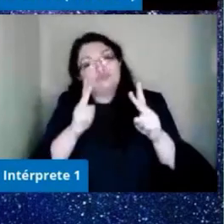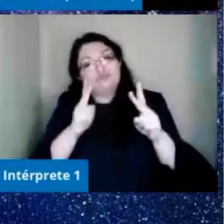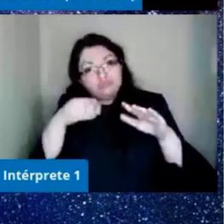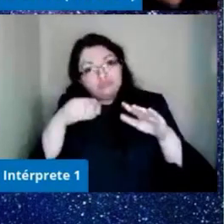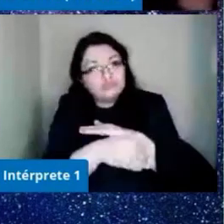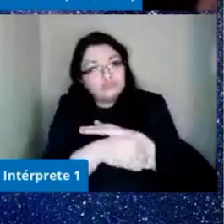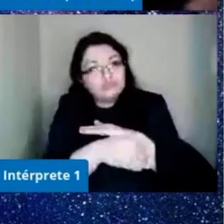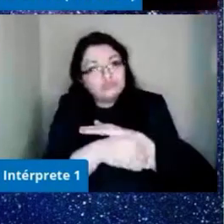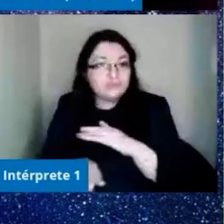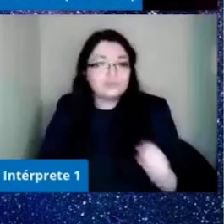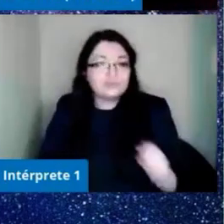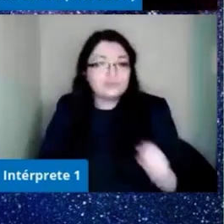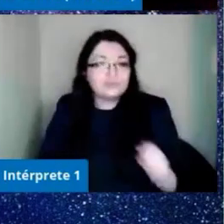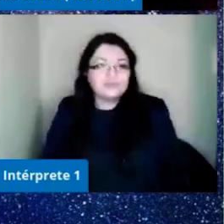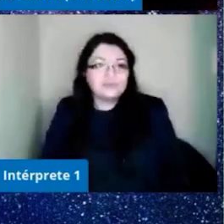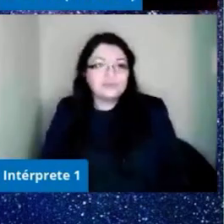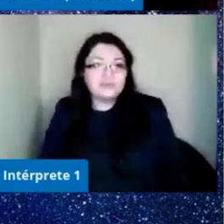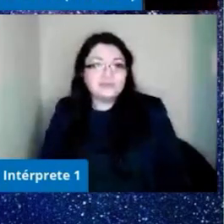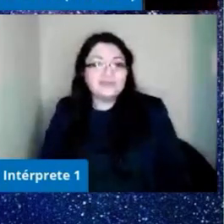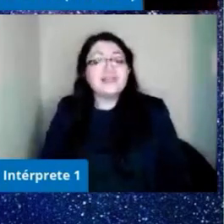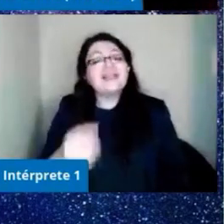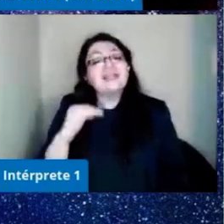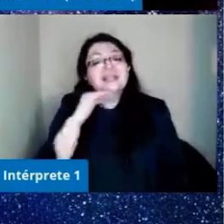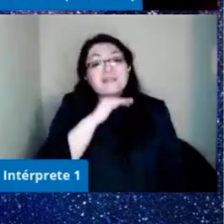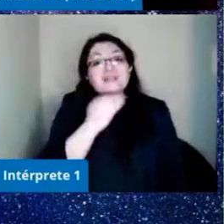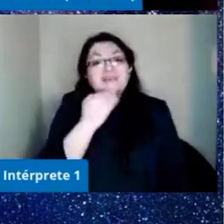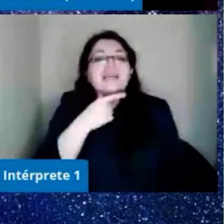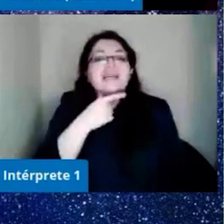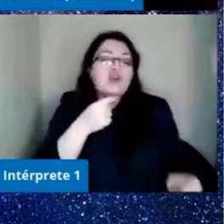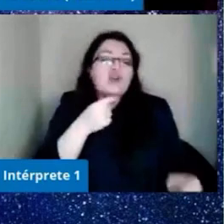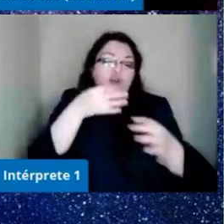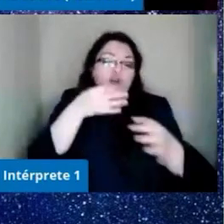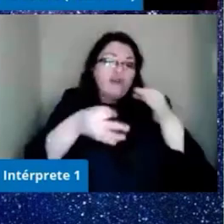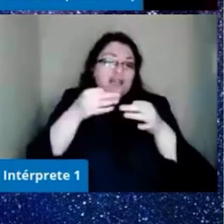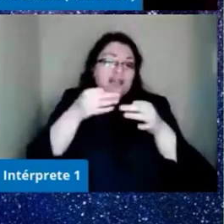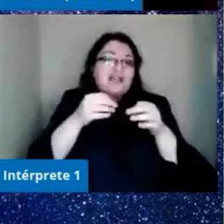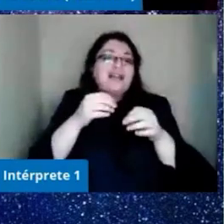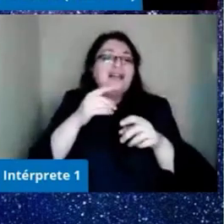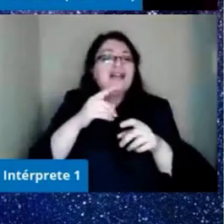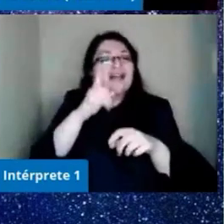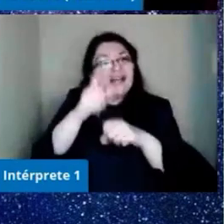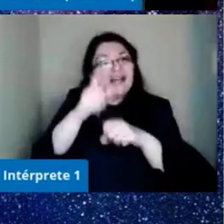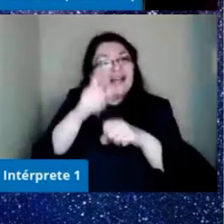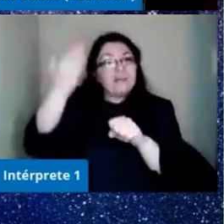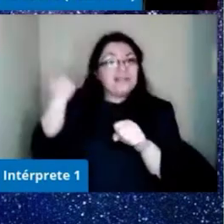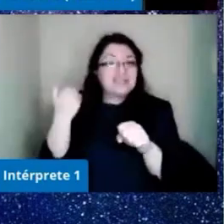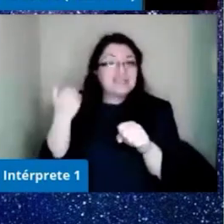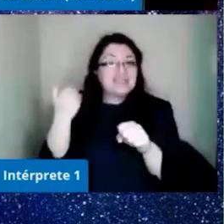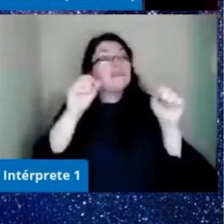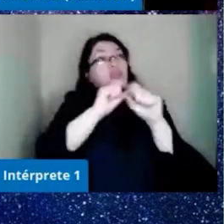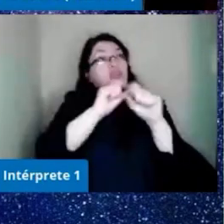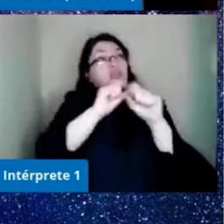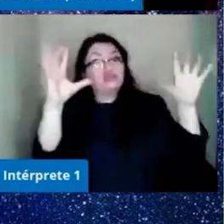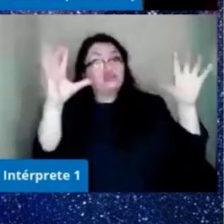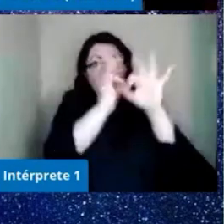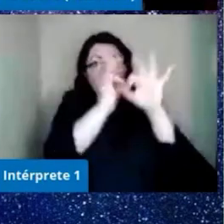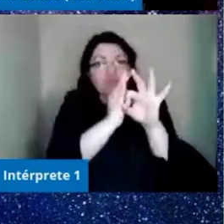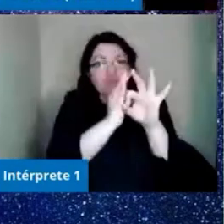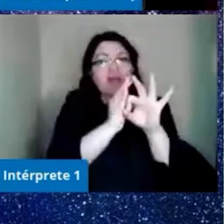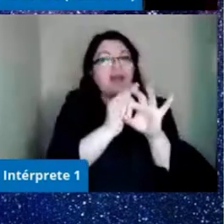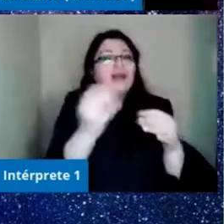Y bueno, rápidamente les quiero contar un poco lo que fue el eclipse inclusivo del año pasado, gracias a la Unión